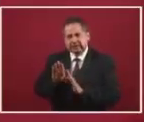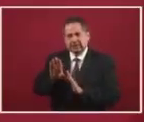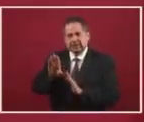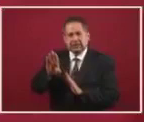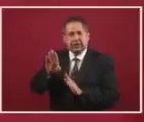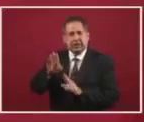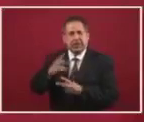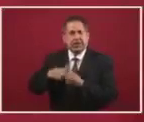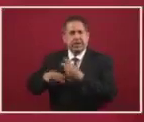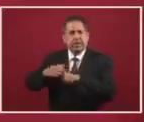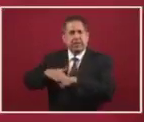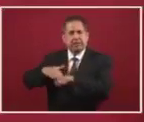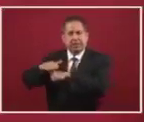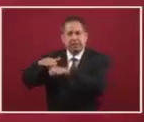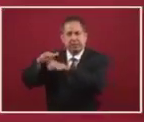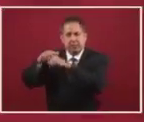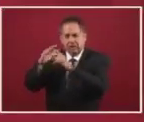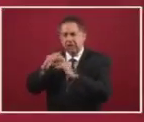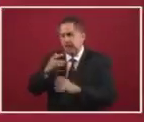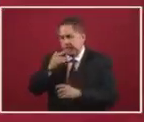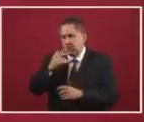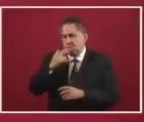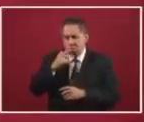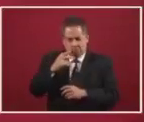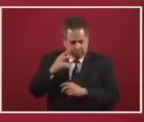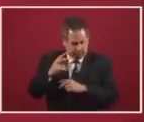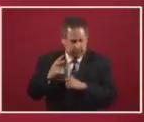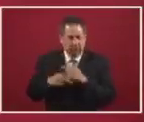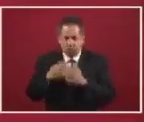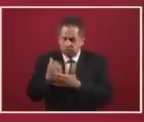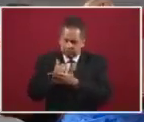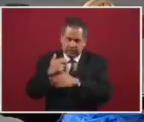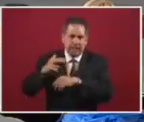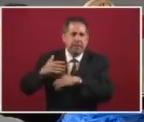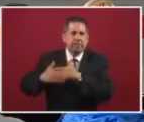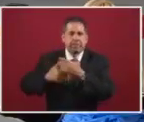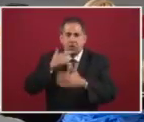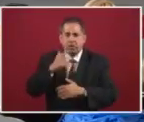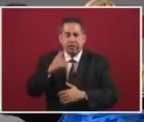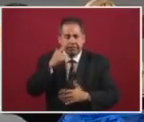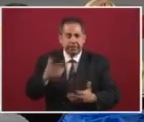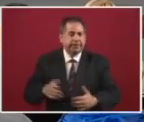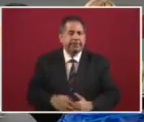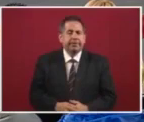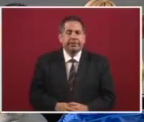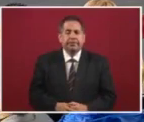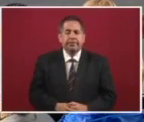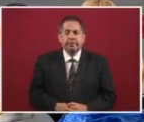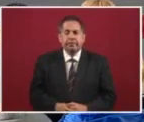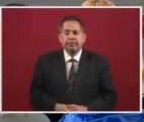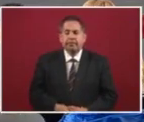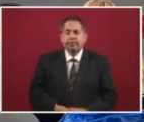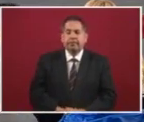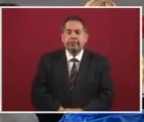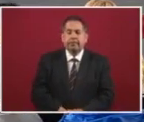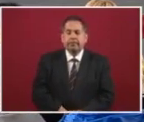arriba. Vamos a recuperar la producción. A ver,